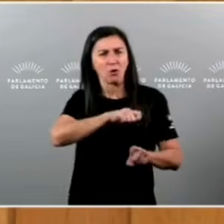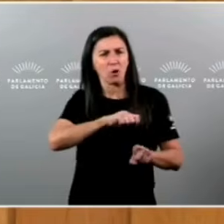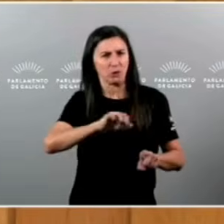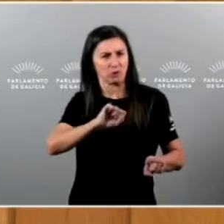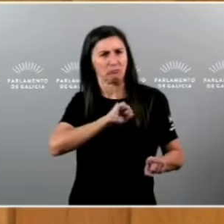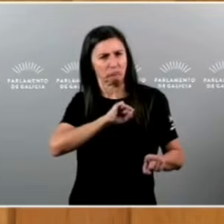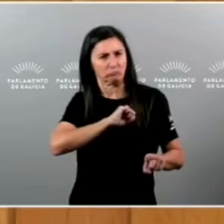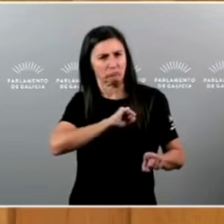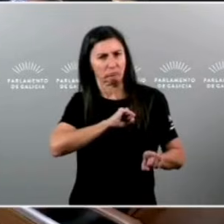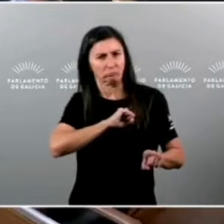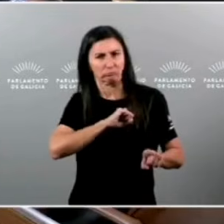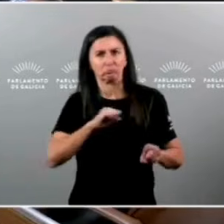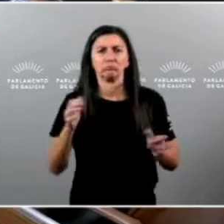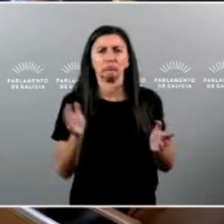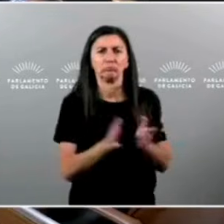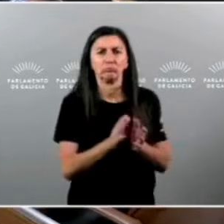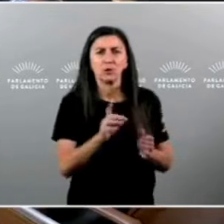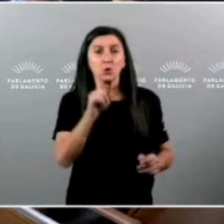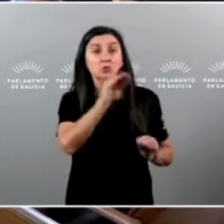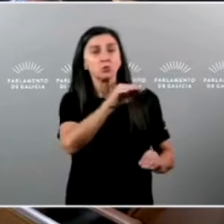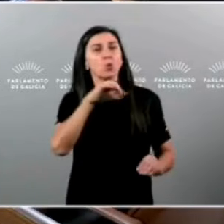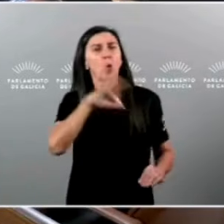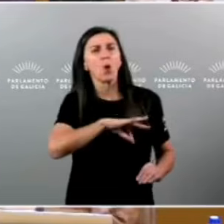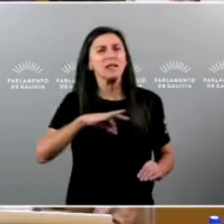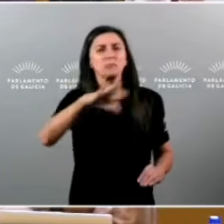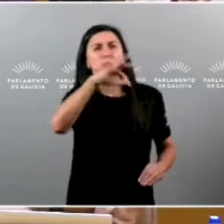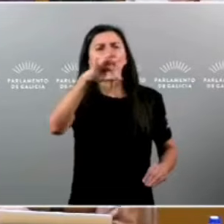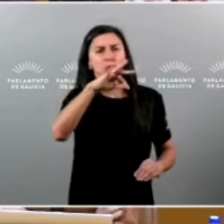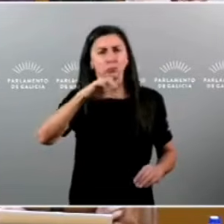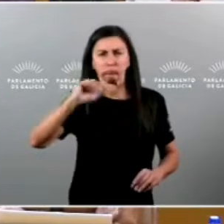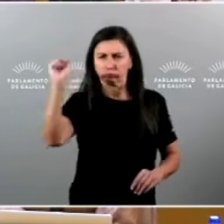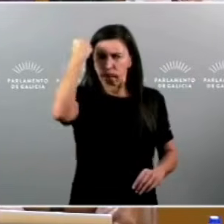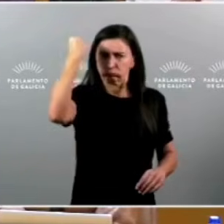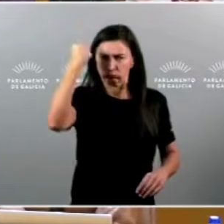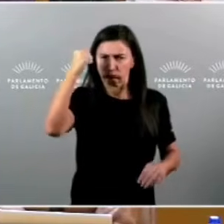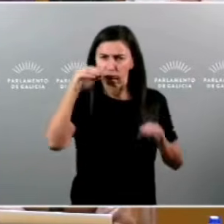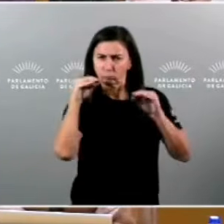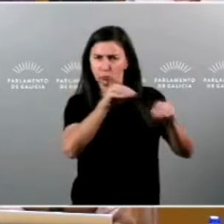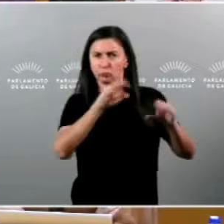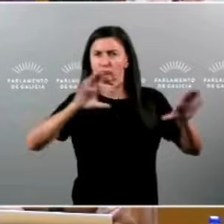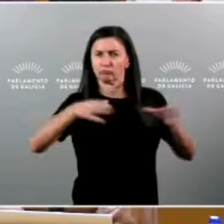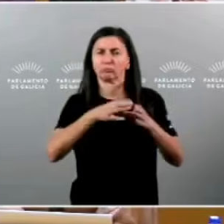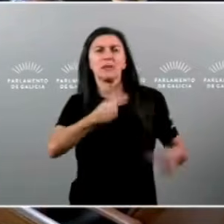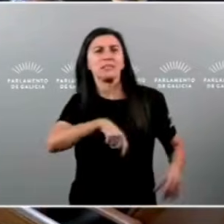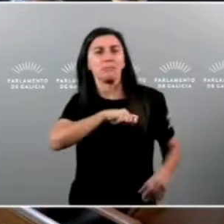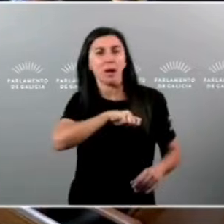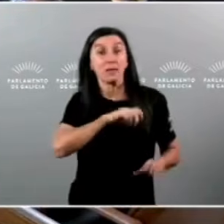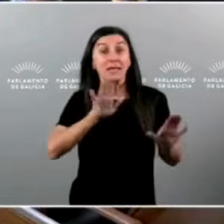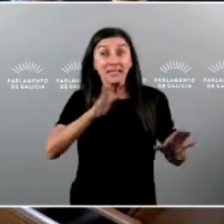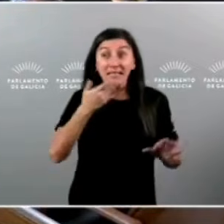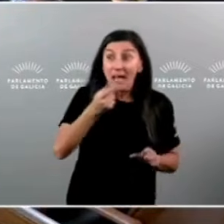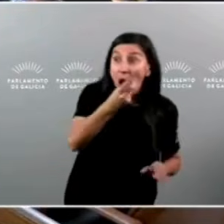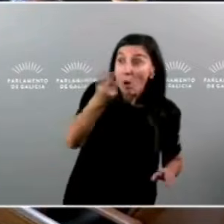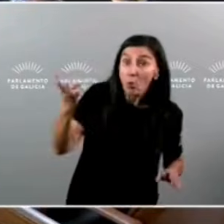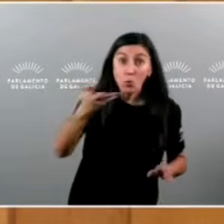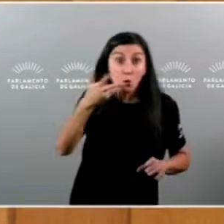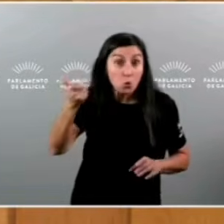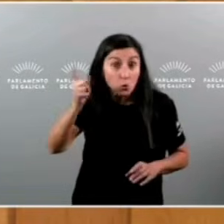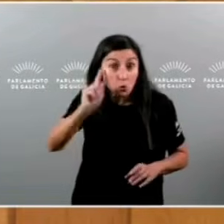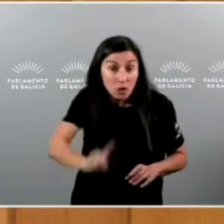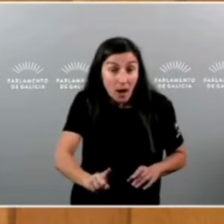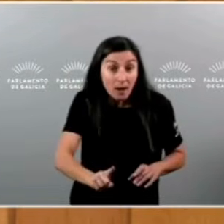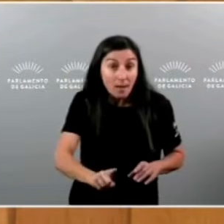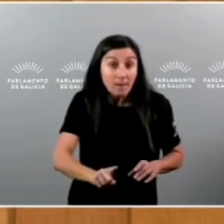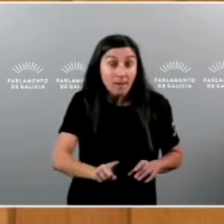sienta el espíritu heroico de los requetés, que por si alguén non o sabía, pasaron